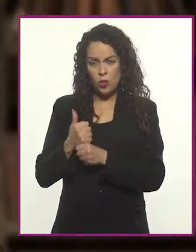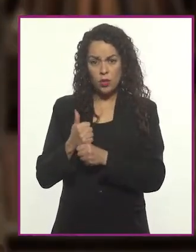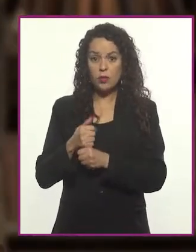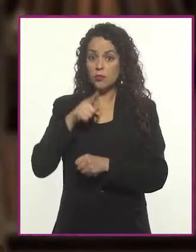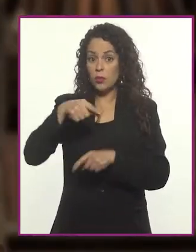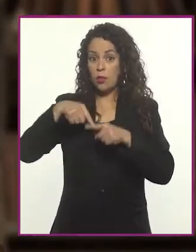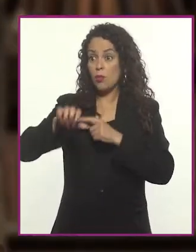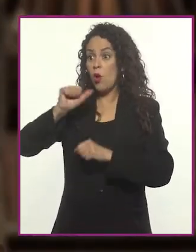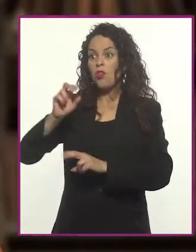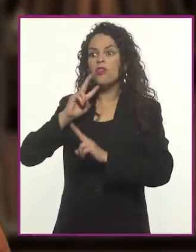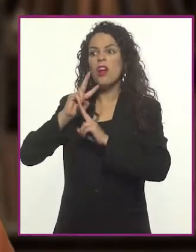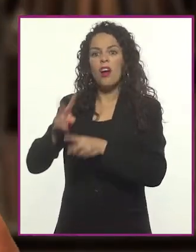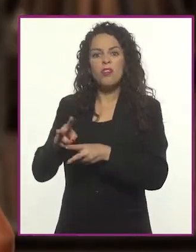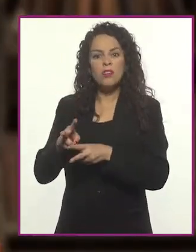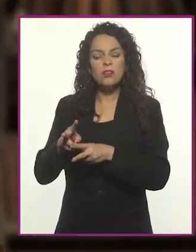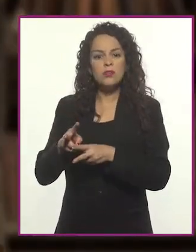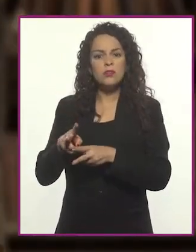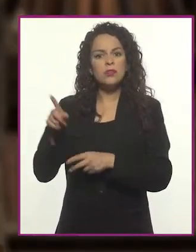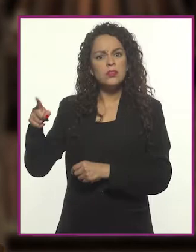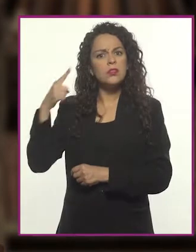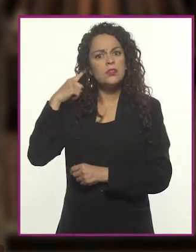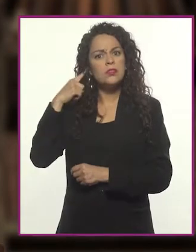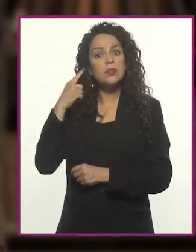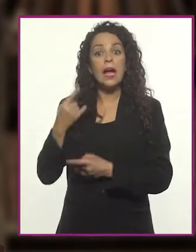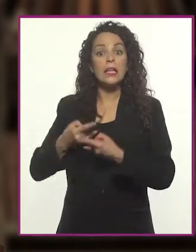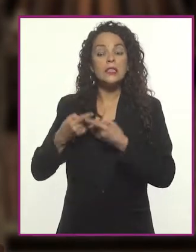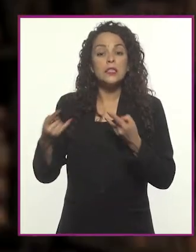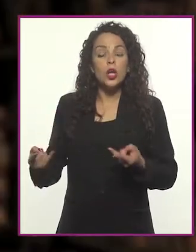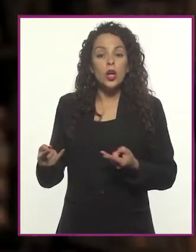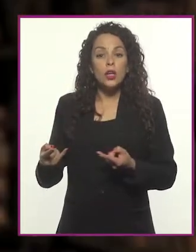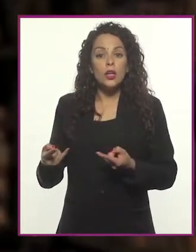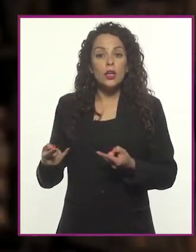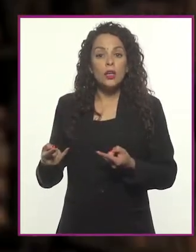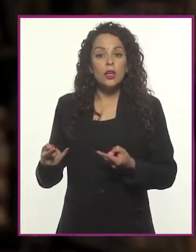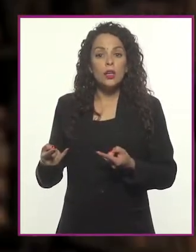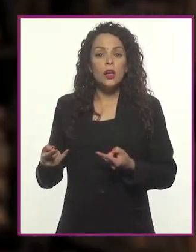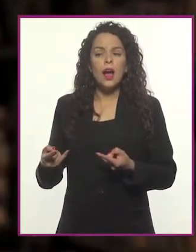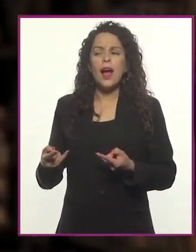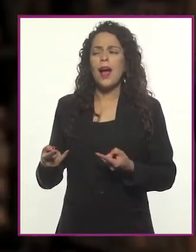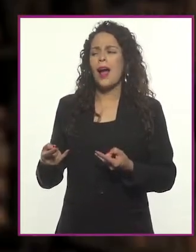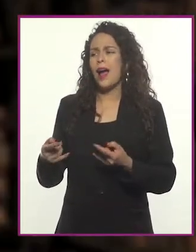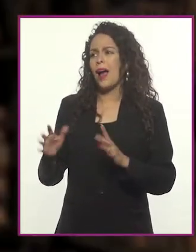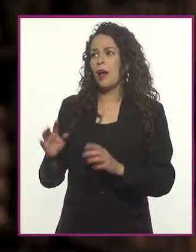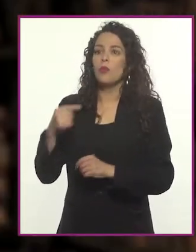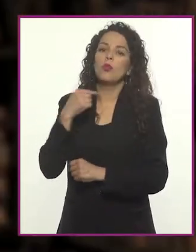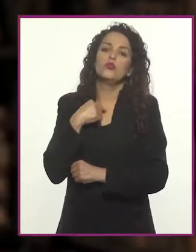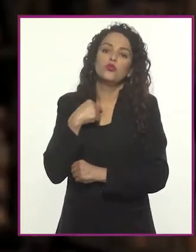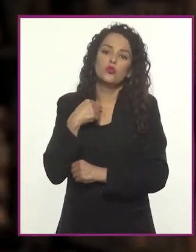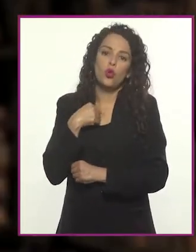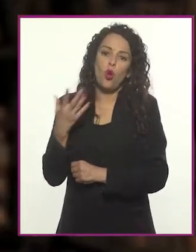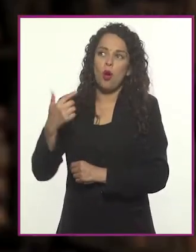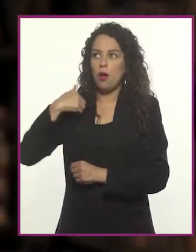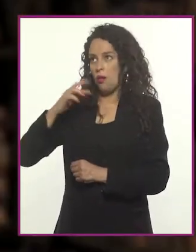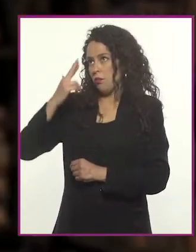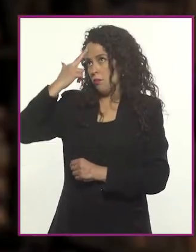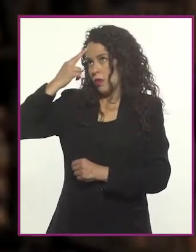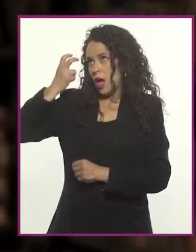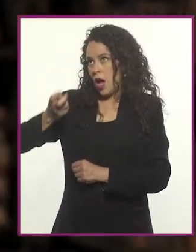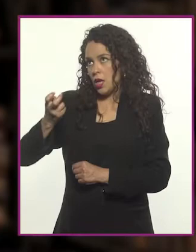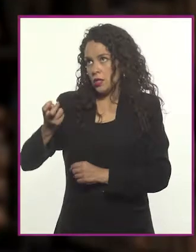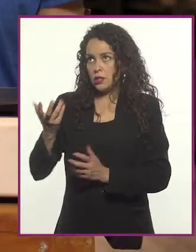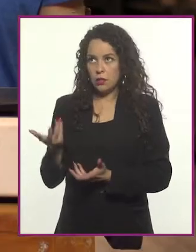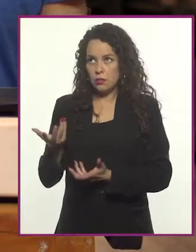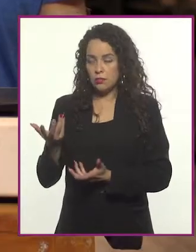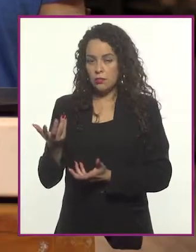con otra voz, que es la que cuenta haber escuchado la historia. Ah, pues soy yo la que tiene ese recuerdo.